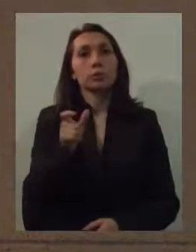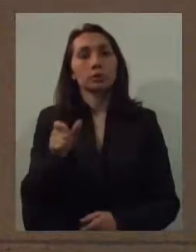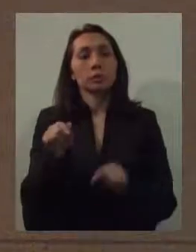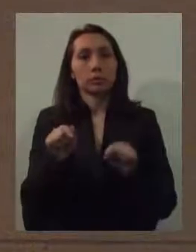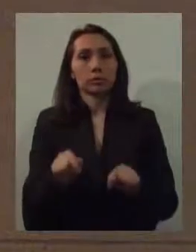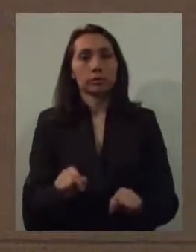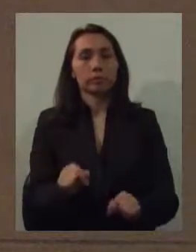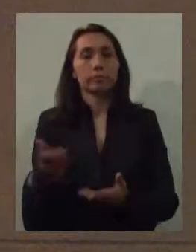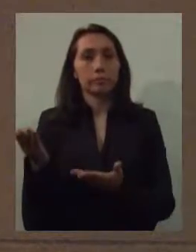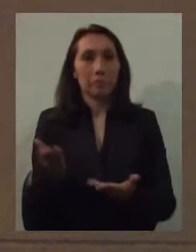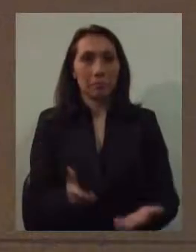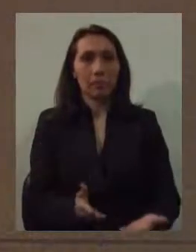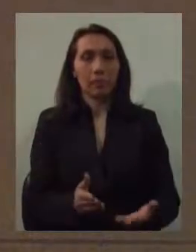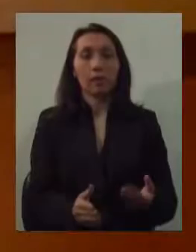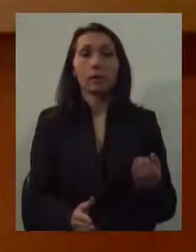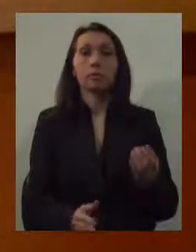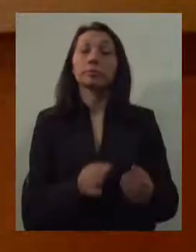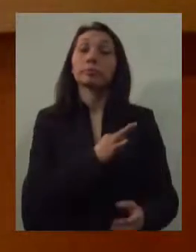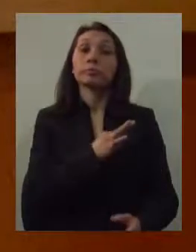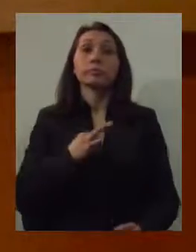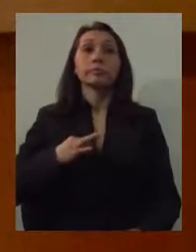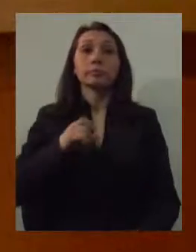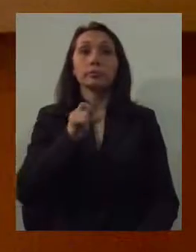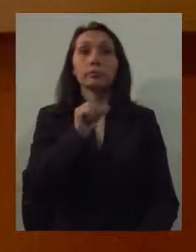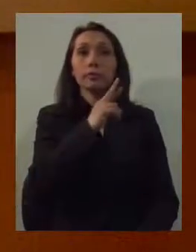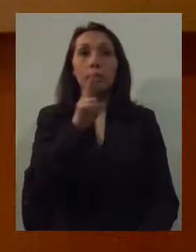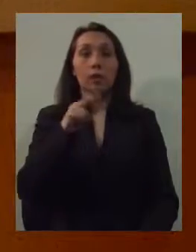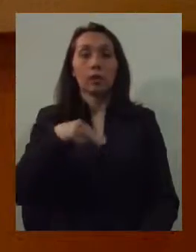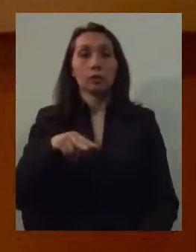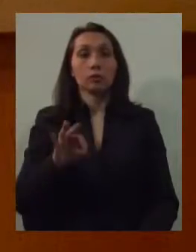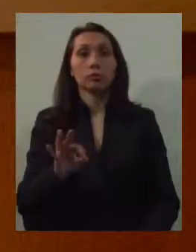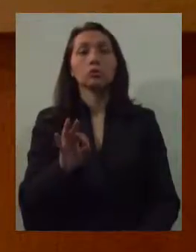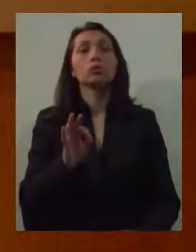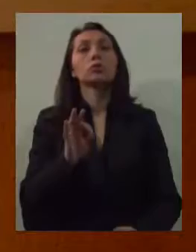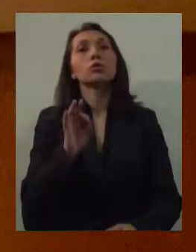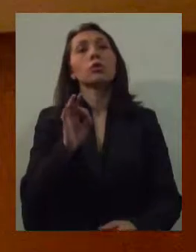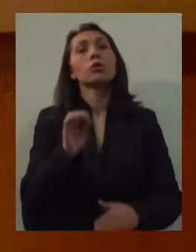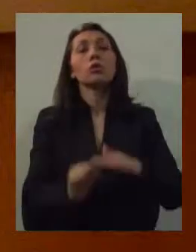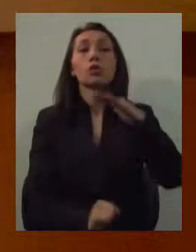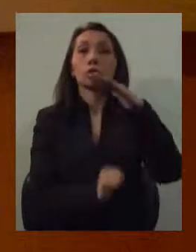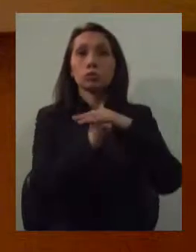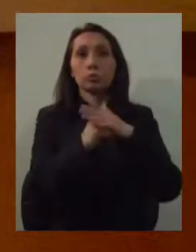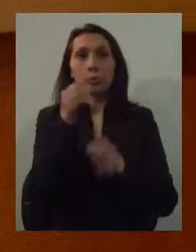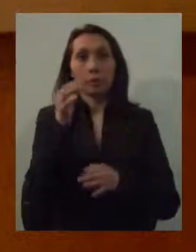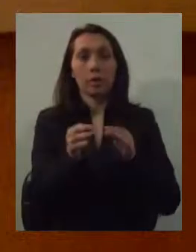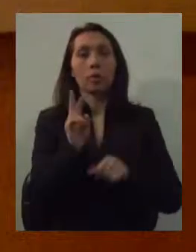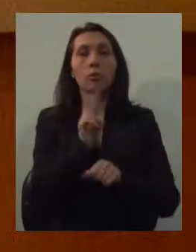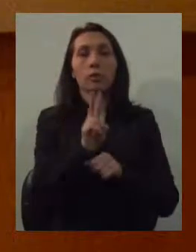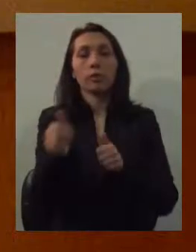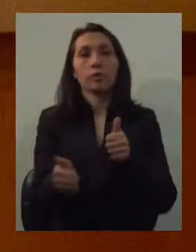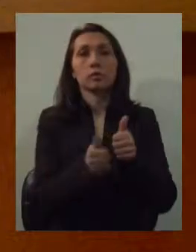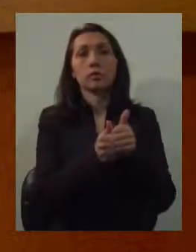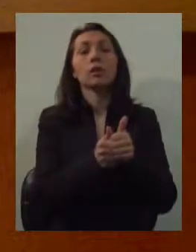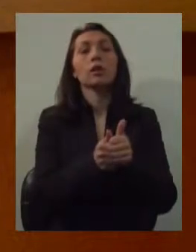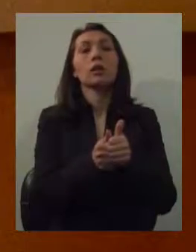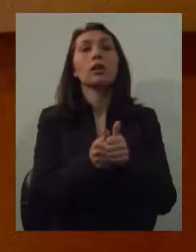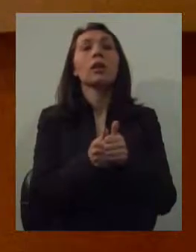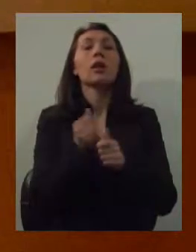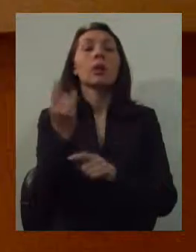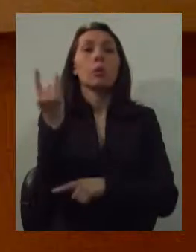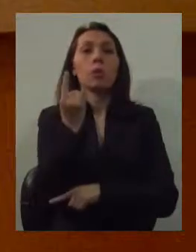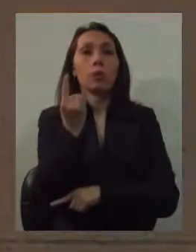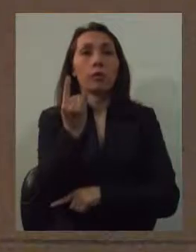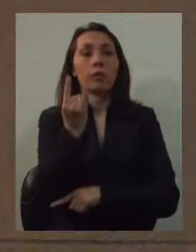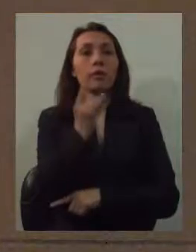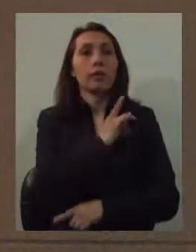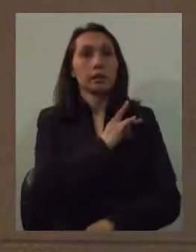este instante. El ministro Héctor Carreño es ministro de la Corte Suprema de Justicia, profesor asociado de la Facultad de Derecho de la